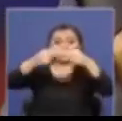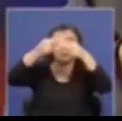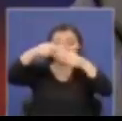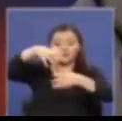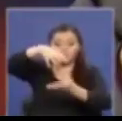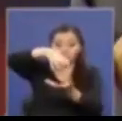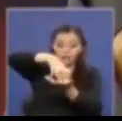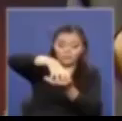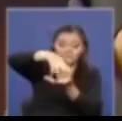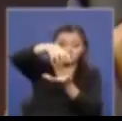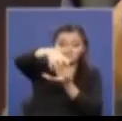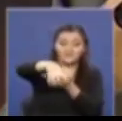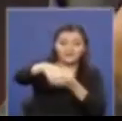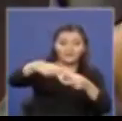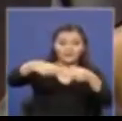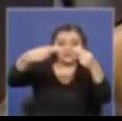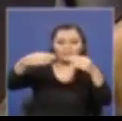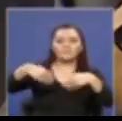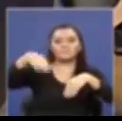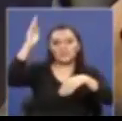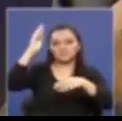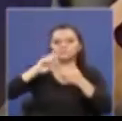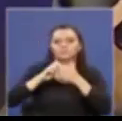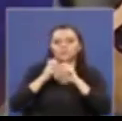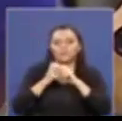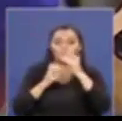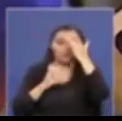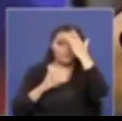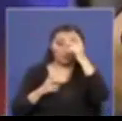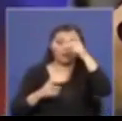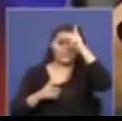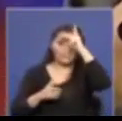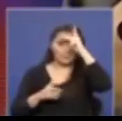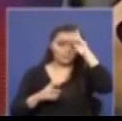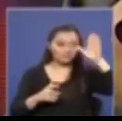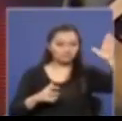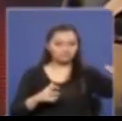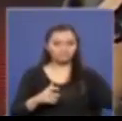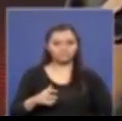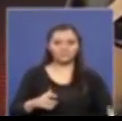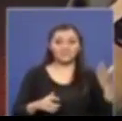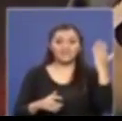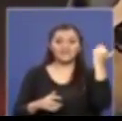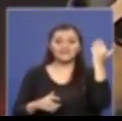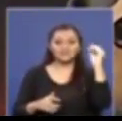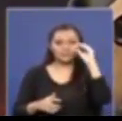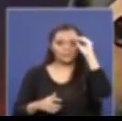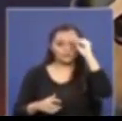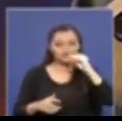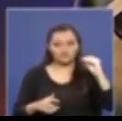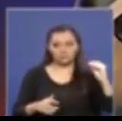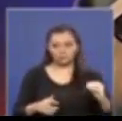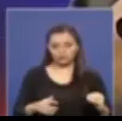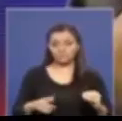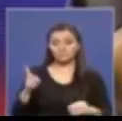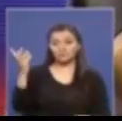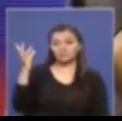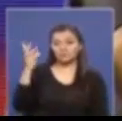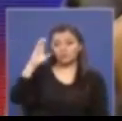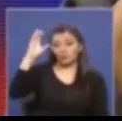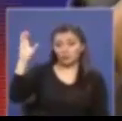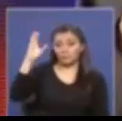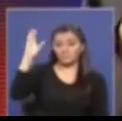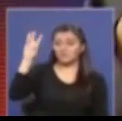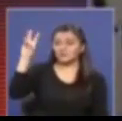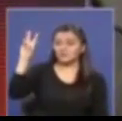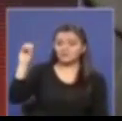del norte, y que se dedican a comercio. Porque Perú también nos ha devaluado, pero 15%. Colombia nos ha devaluado 60%. 60%